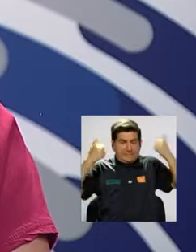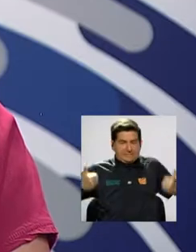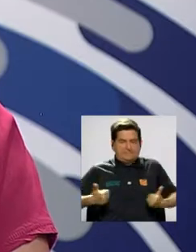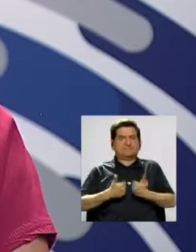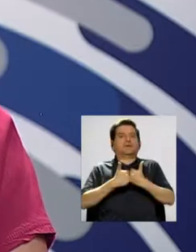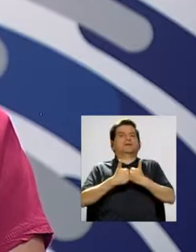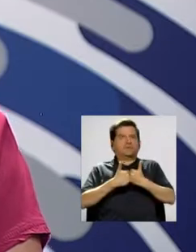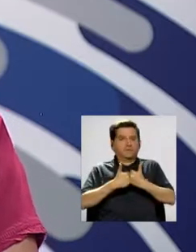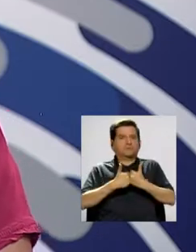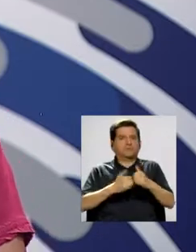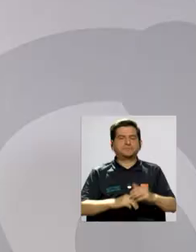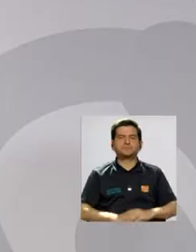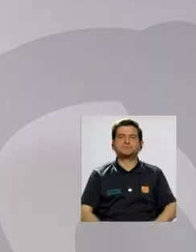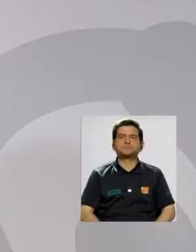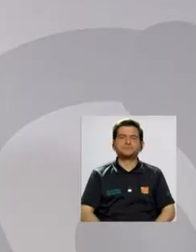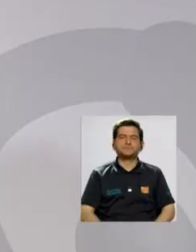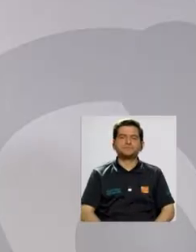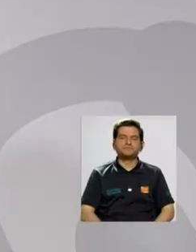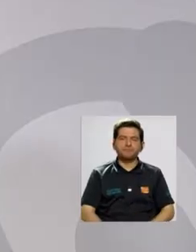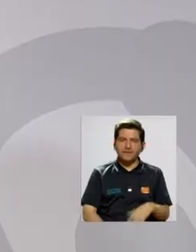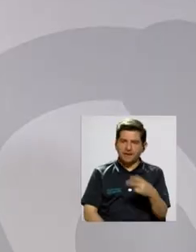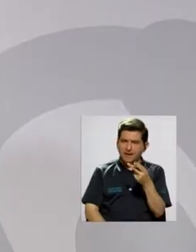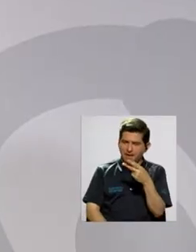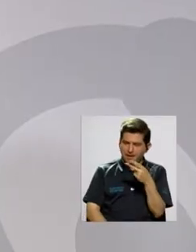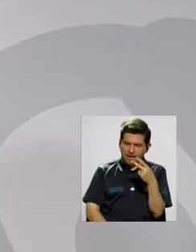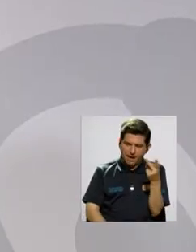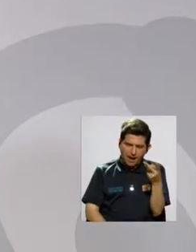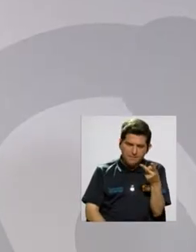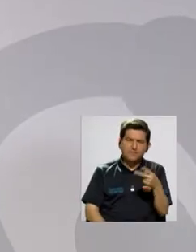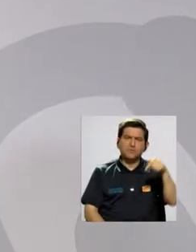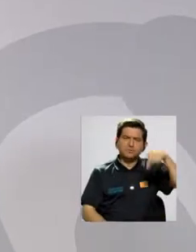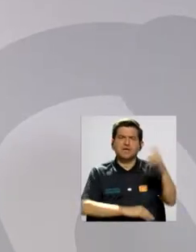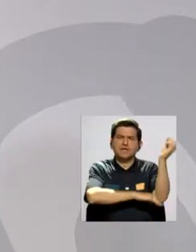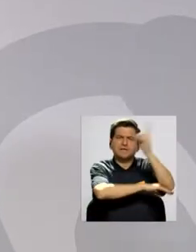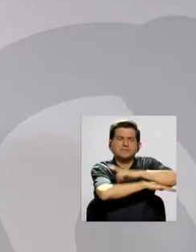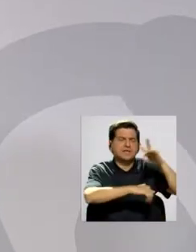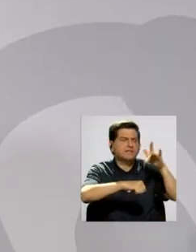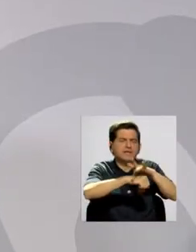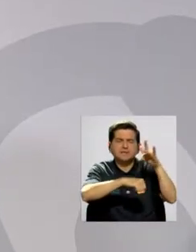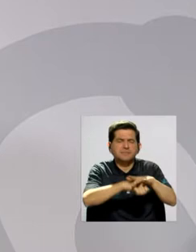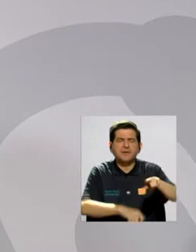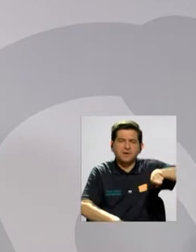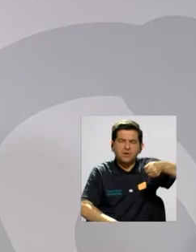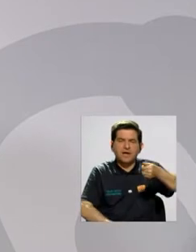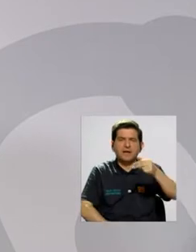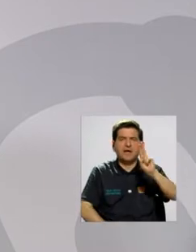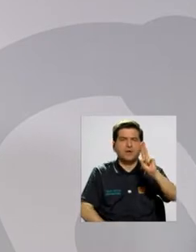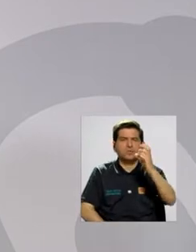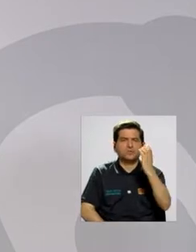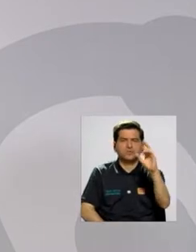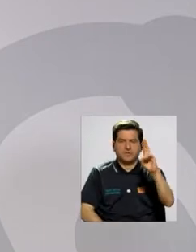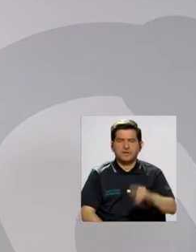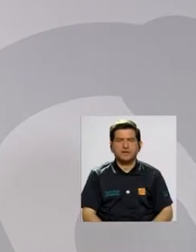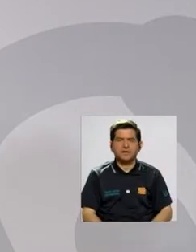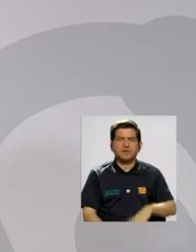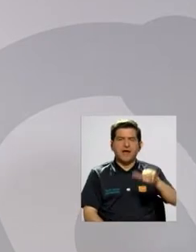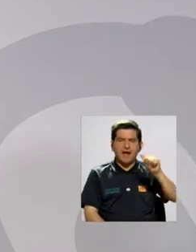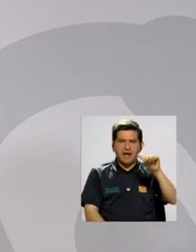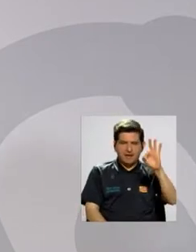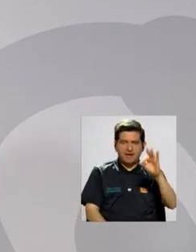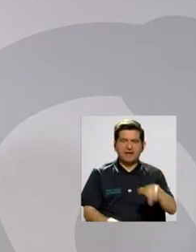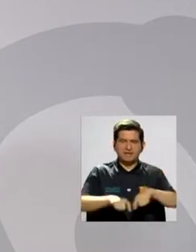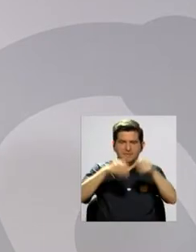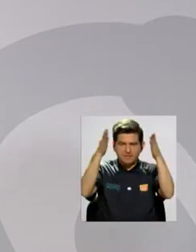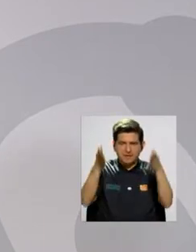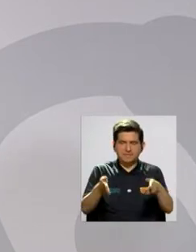desafíos. Don Randall y Marcia, el día de hoy, desde muy temprano, en Canal Universidad de Costa Rica, Alejandra Fernández,